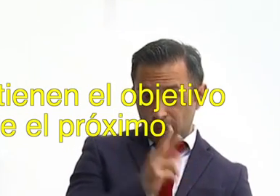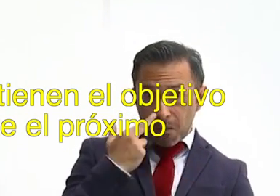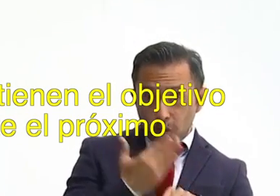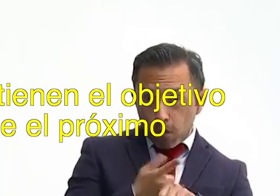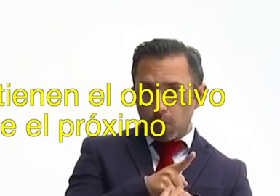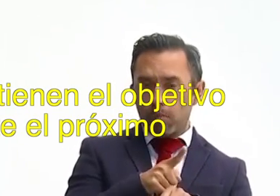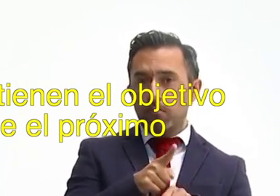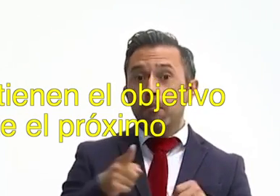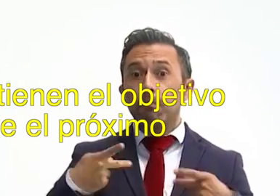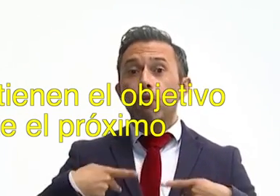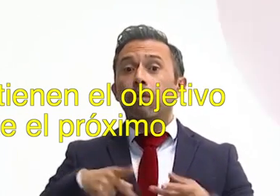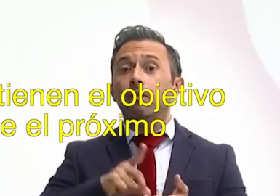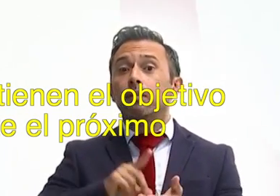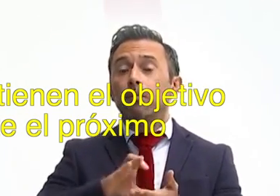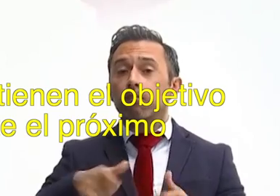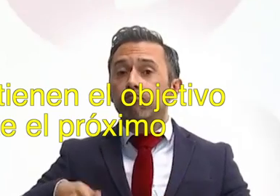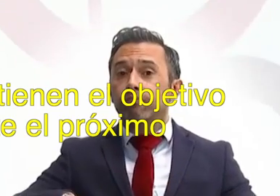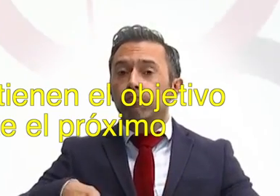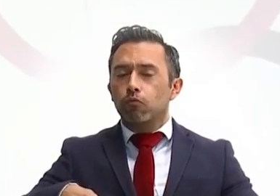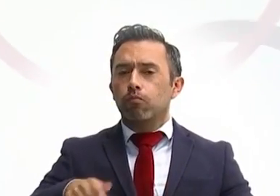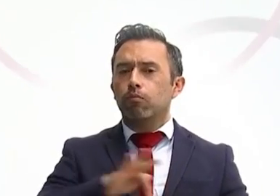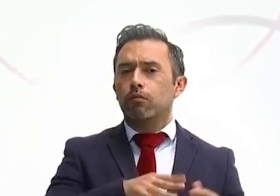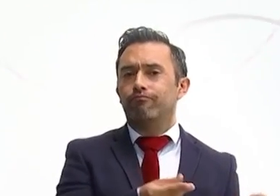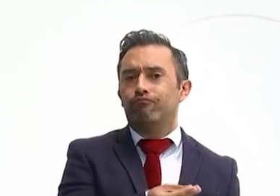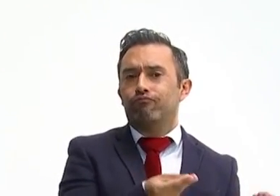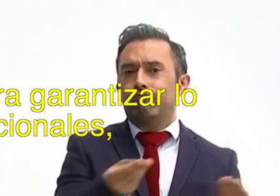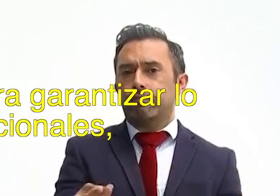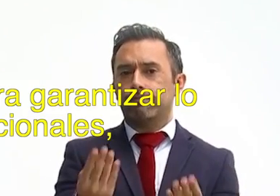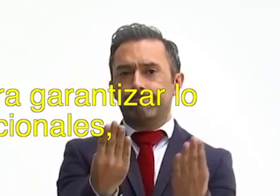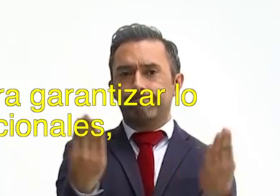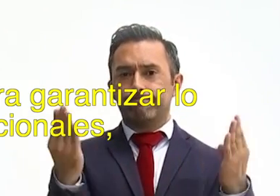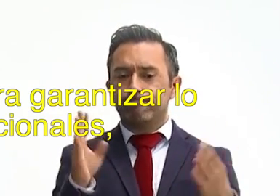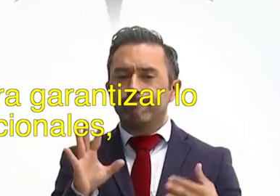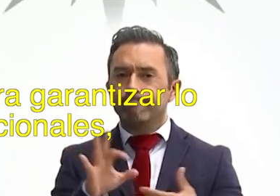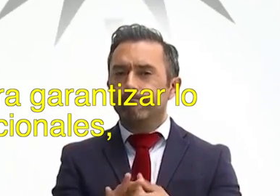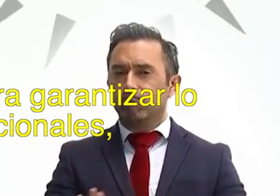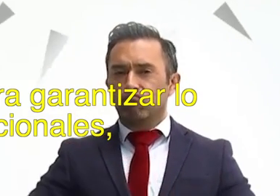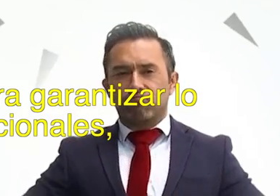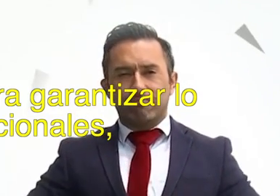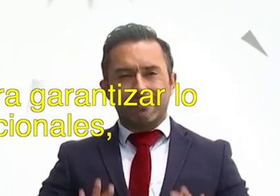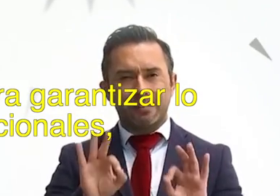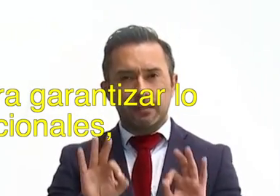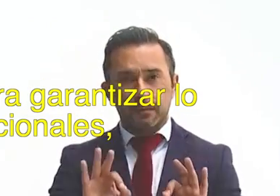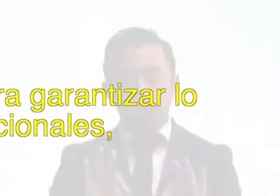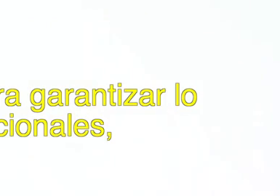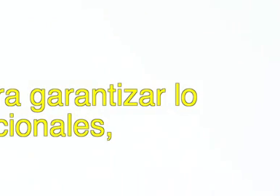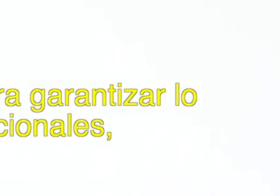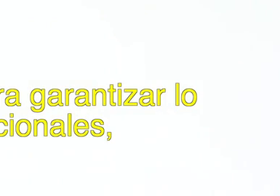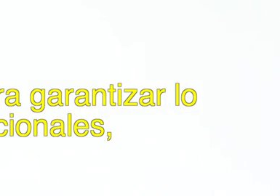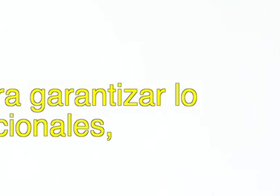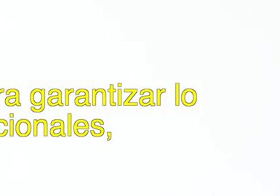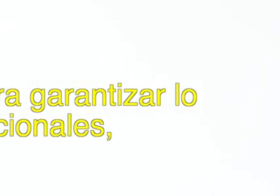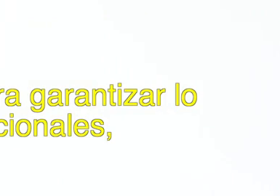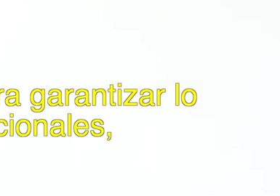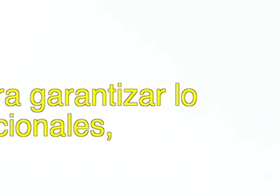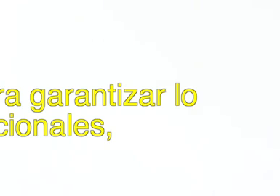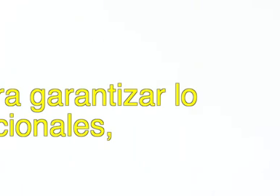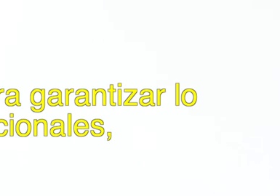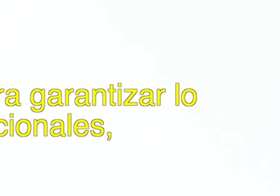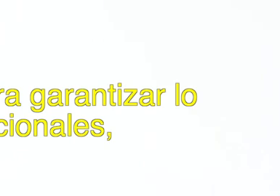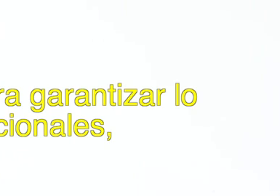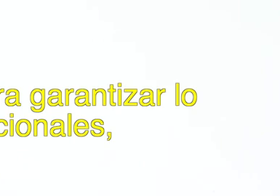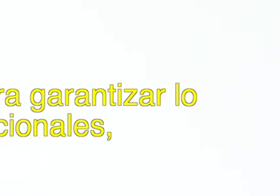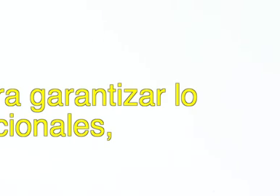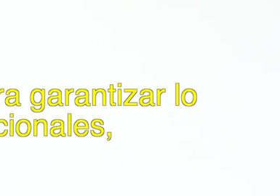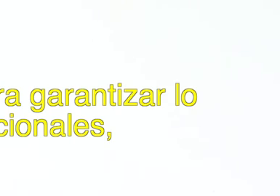incluyentes durante el próximo proceso electoral ello en cumplimiento con las medidas para garantizar lo que se estipule en